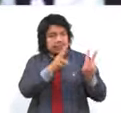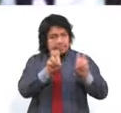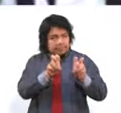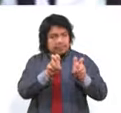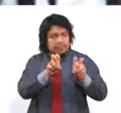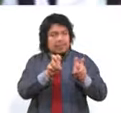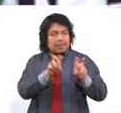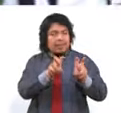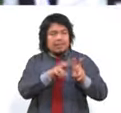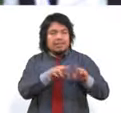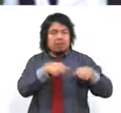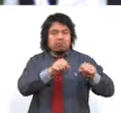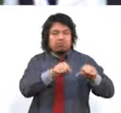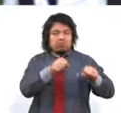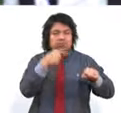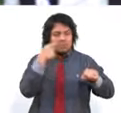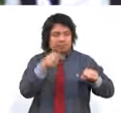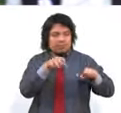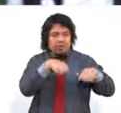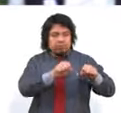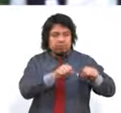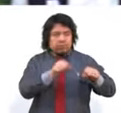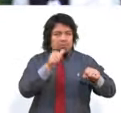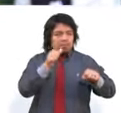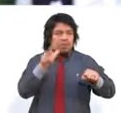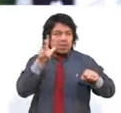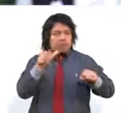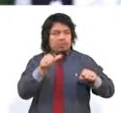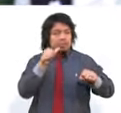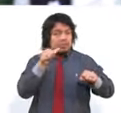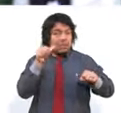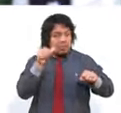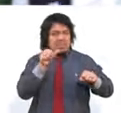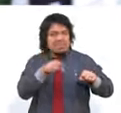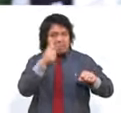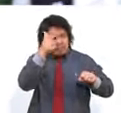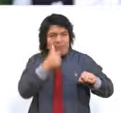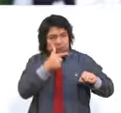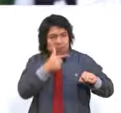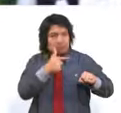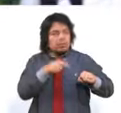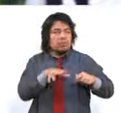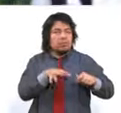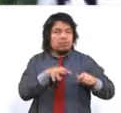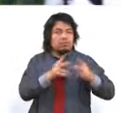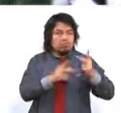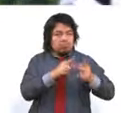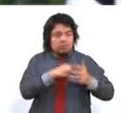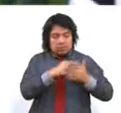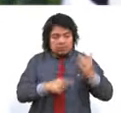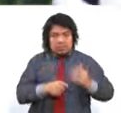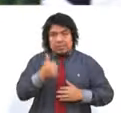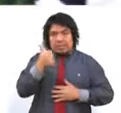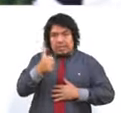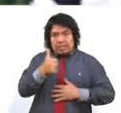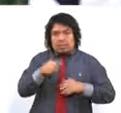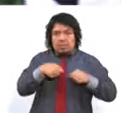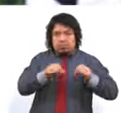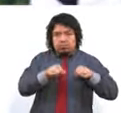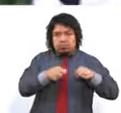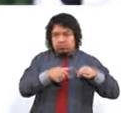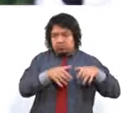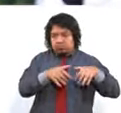estos motociclistas que efectuaron desde antier, ayer, incluso ayer por la noche que le consultábamos, seis rodadas, que ellos le